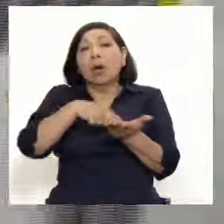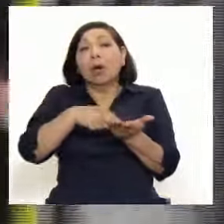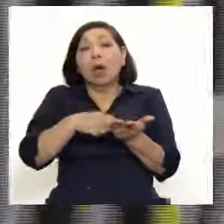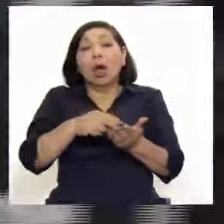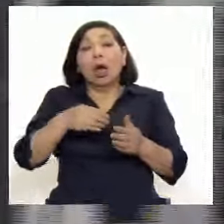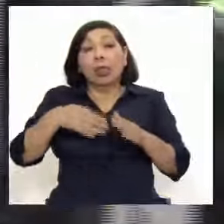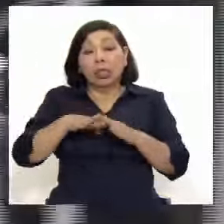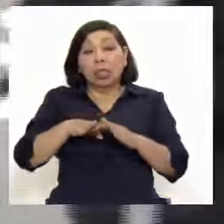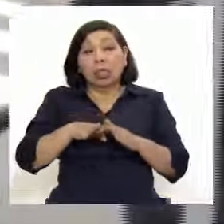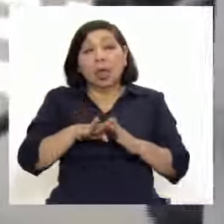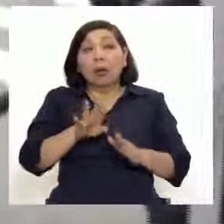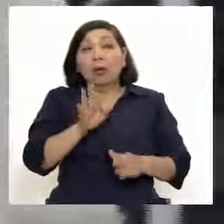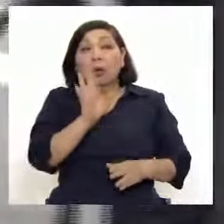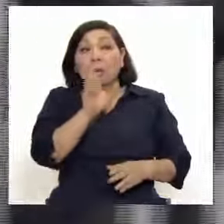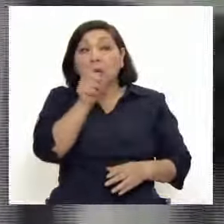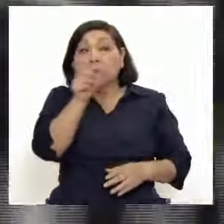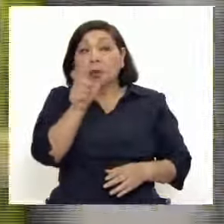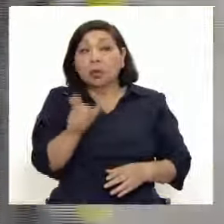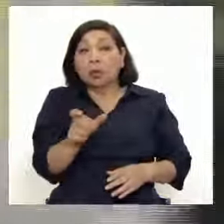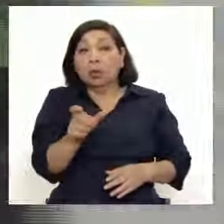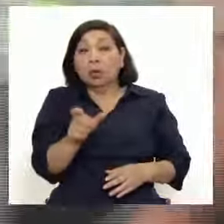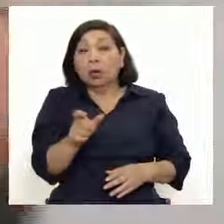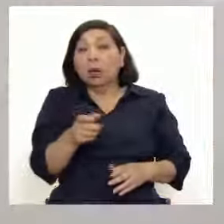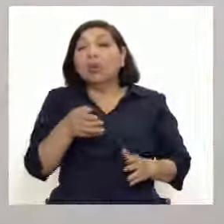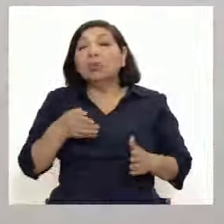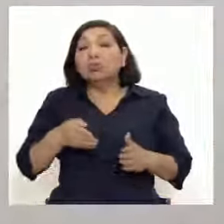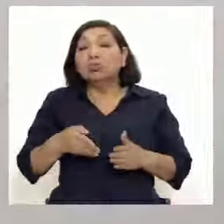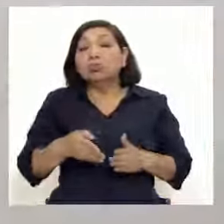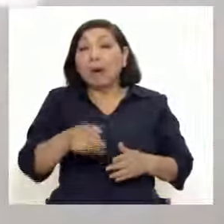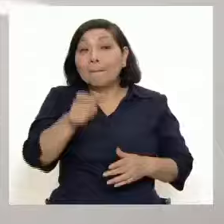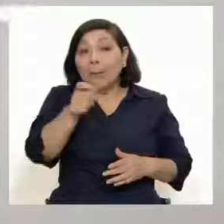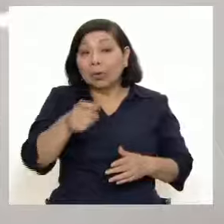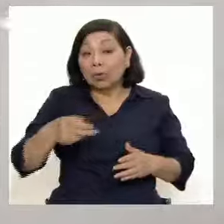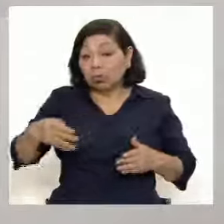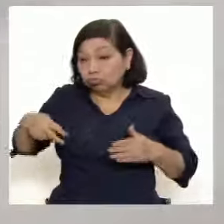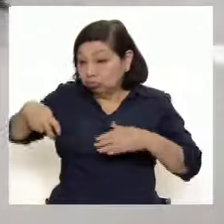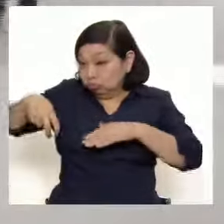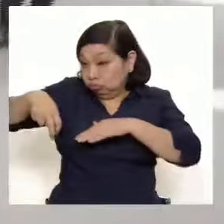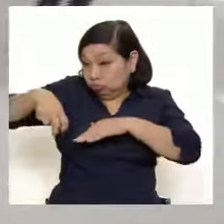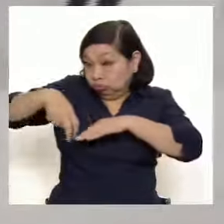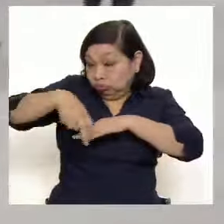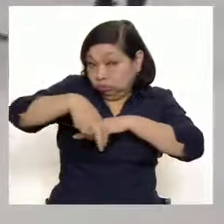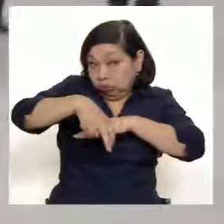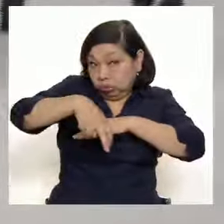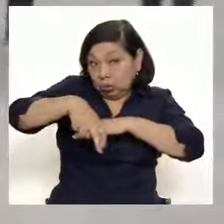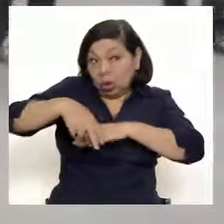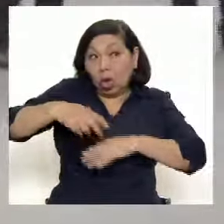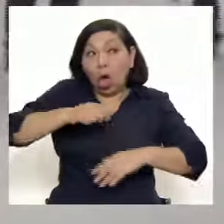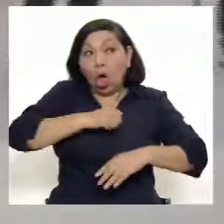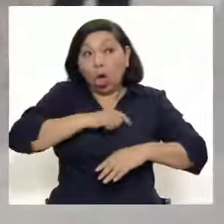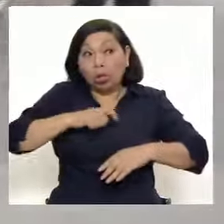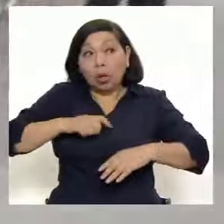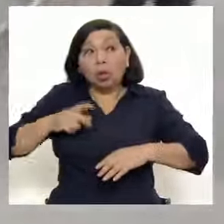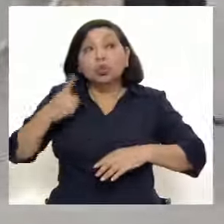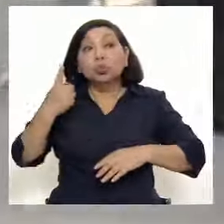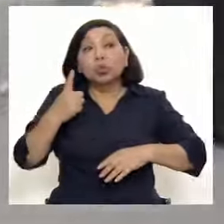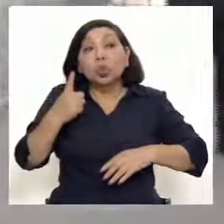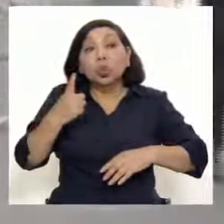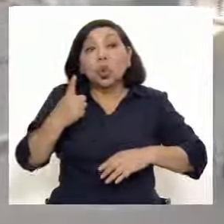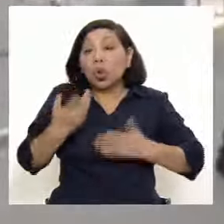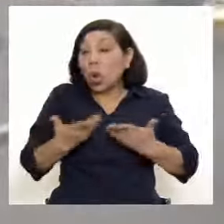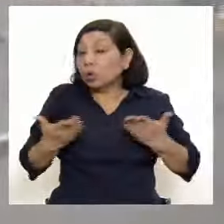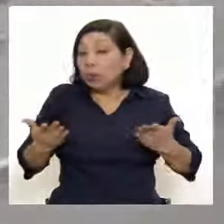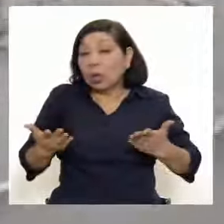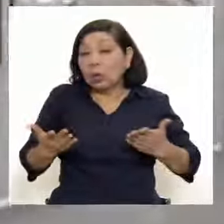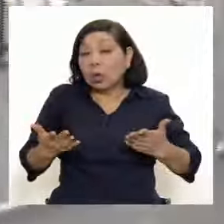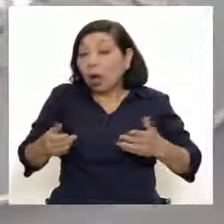del hotel se ha colocado una especie de escáner. ¿Para qué? Para que las personas que ingresan a este hotel puedan pasar sus cosas